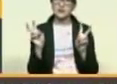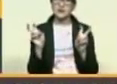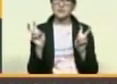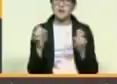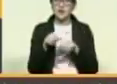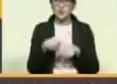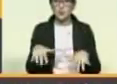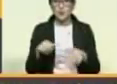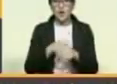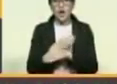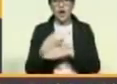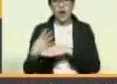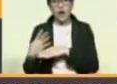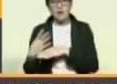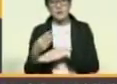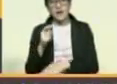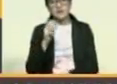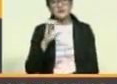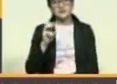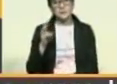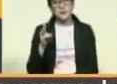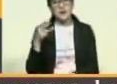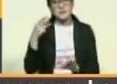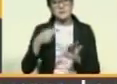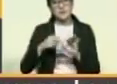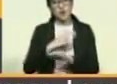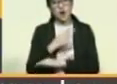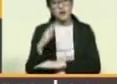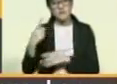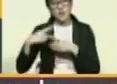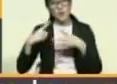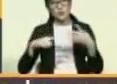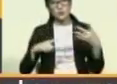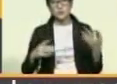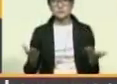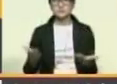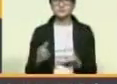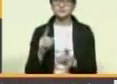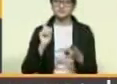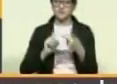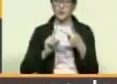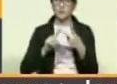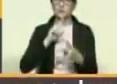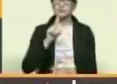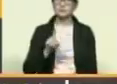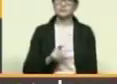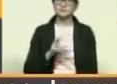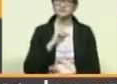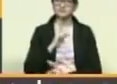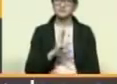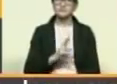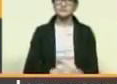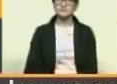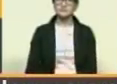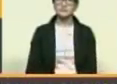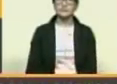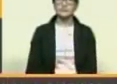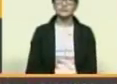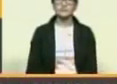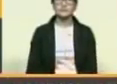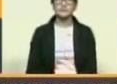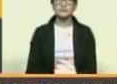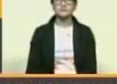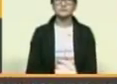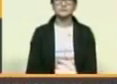como el ALBA, TCP, Petrocaribe, entre otras. Gracias. Bueno, empiezo por la segunda pregunta. Llegué ayer en la